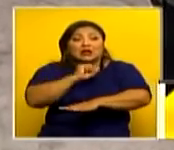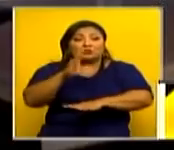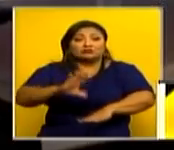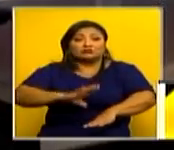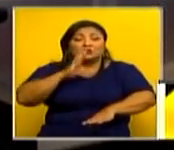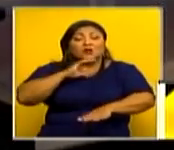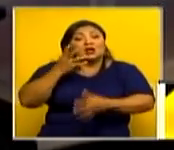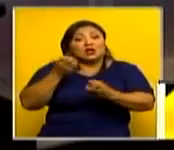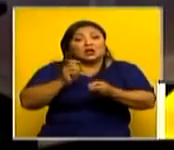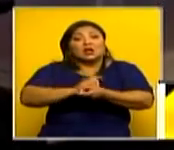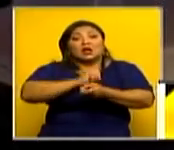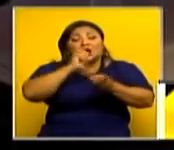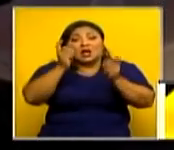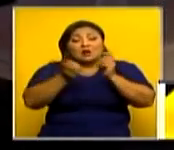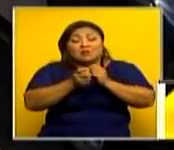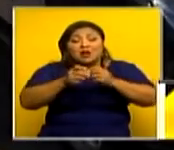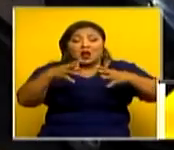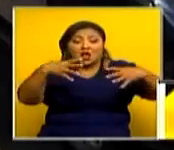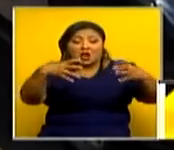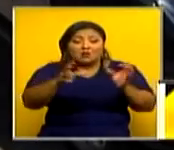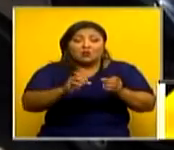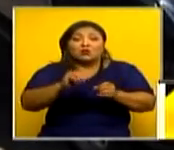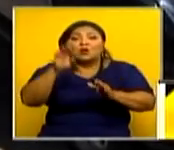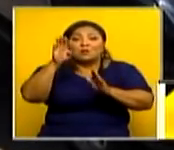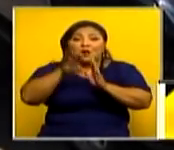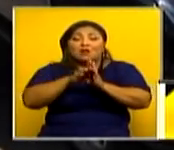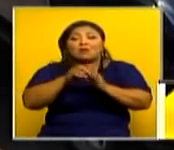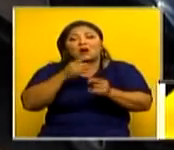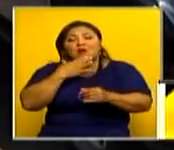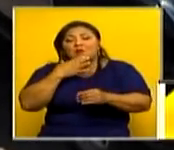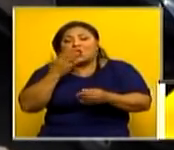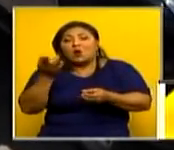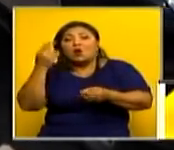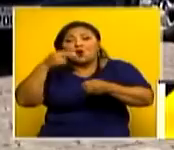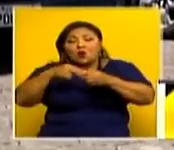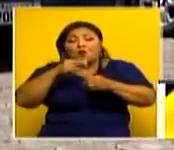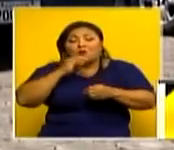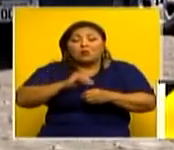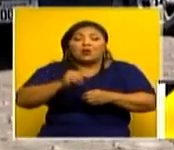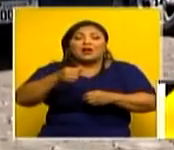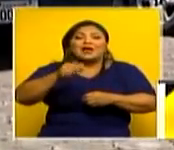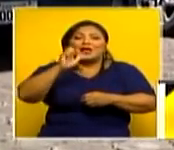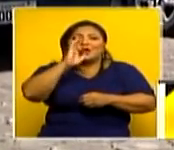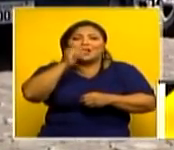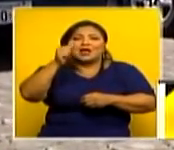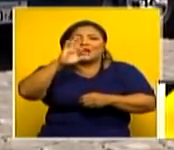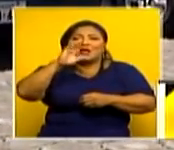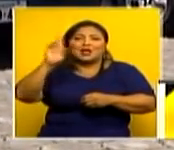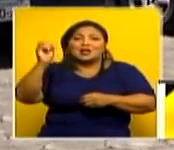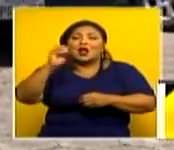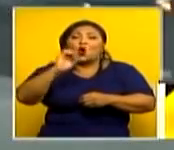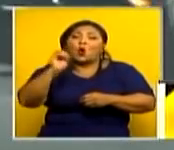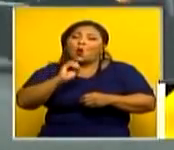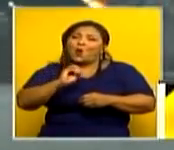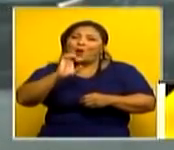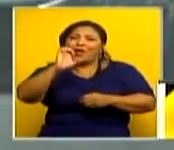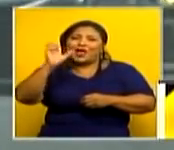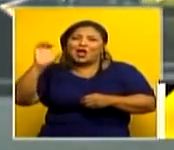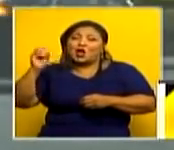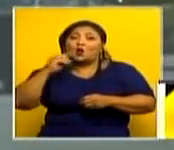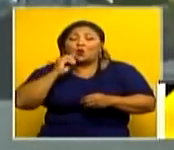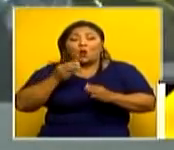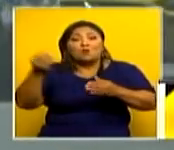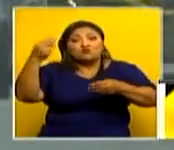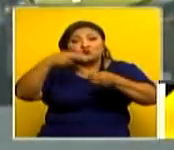desean cambiar su automotor por uno de menor valor y que consuma gasolina extra o eco. Consideran que la diferencia en el octanaje de la gasolina